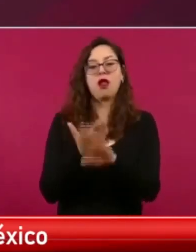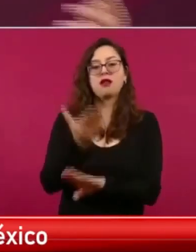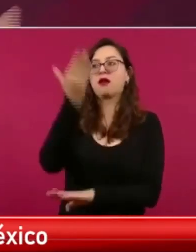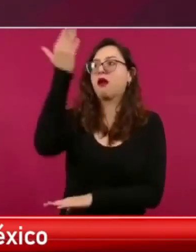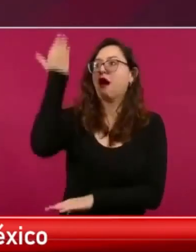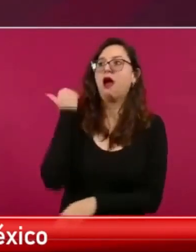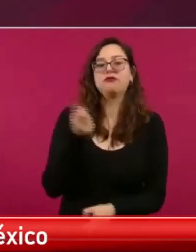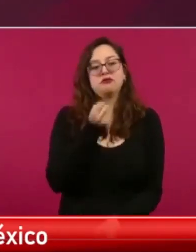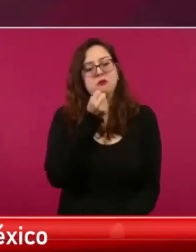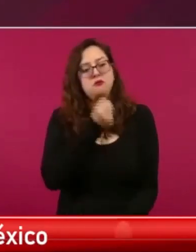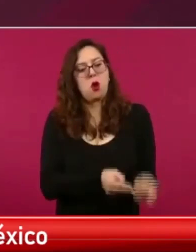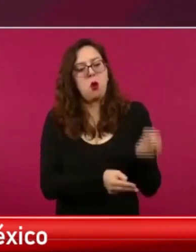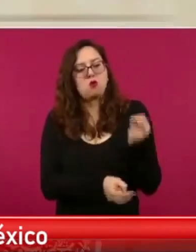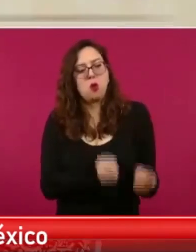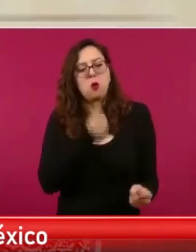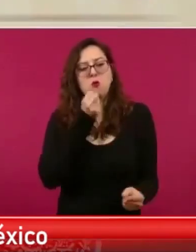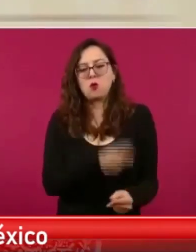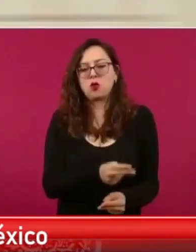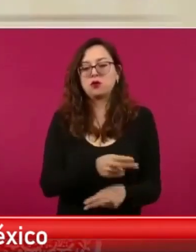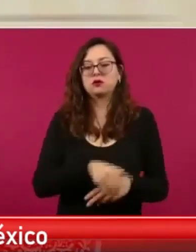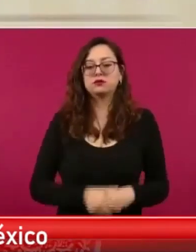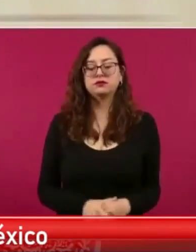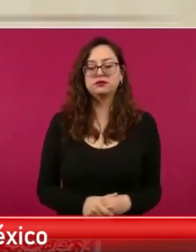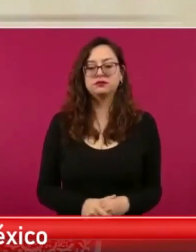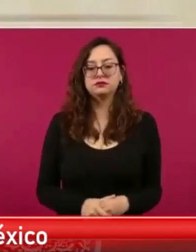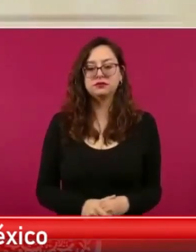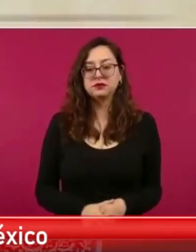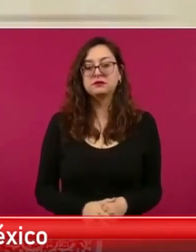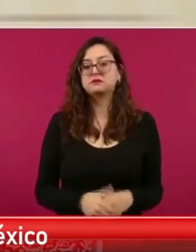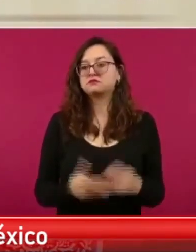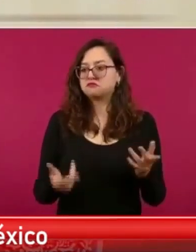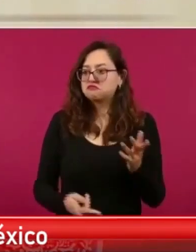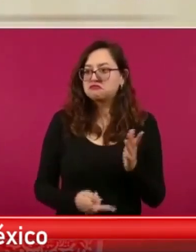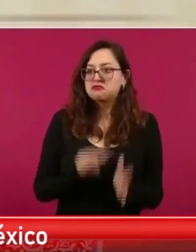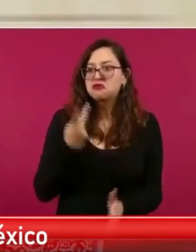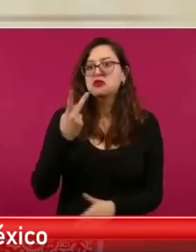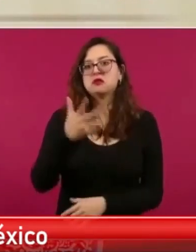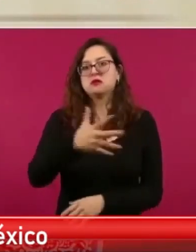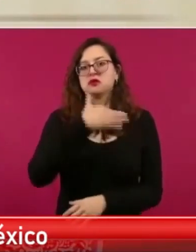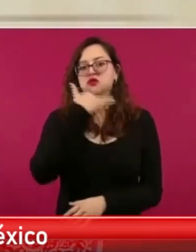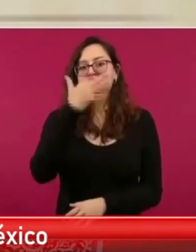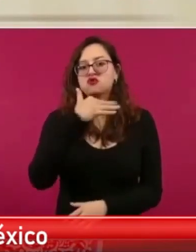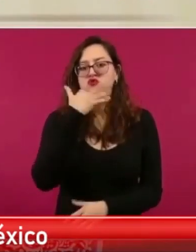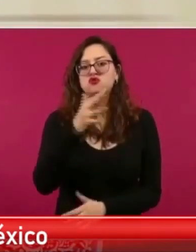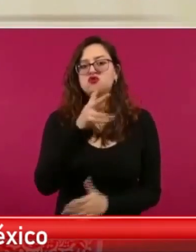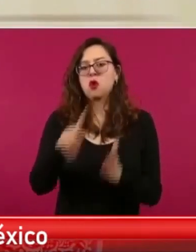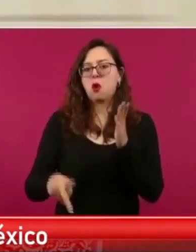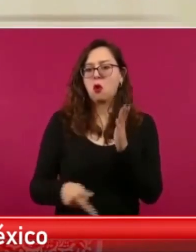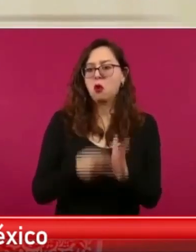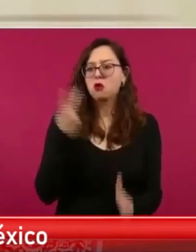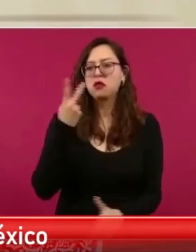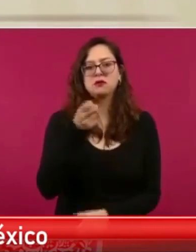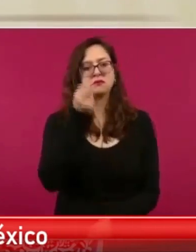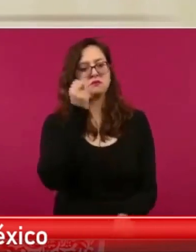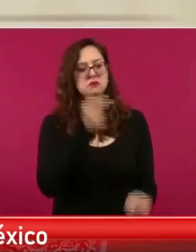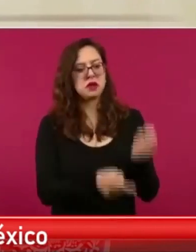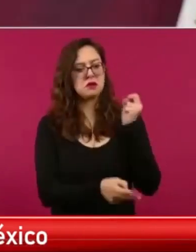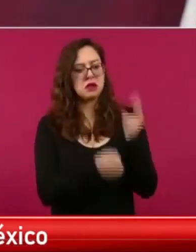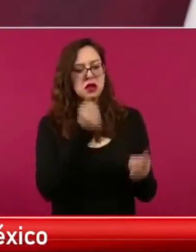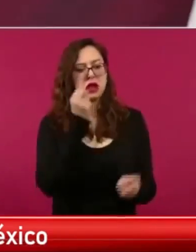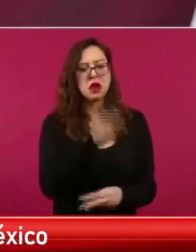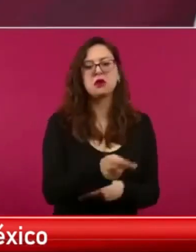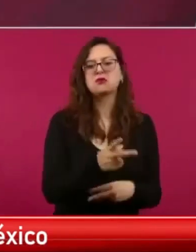Quieren que regrese el régimen de corrupción, de injusticias, de privilegios. Y